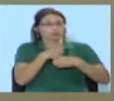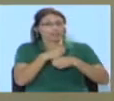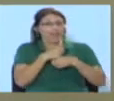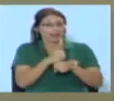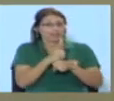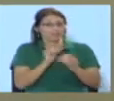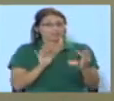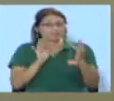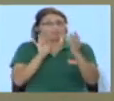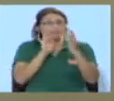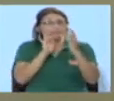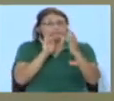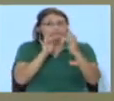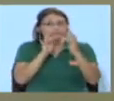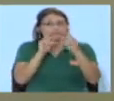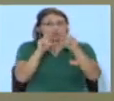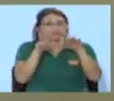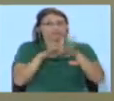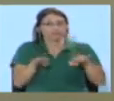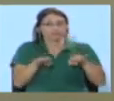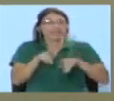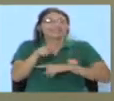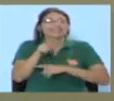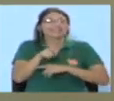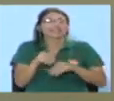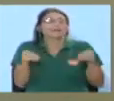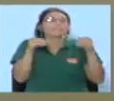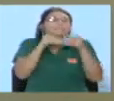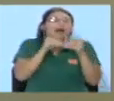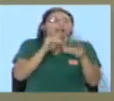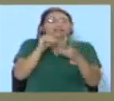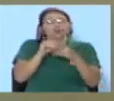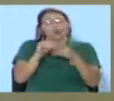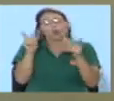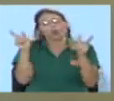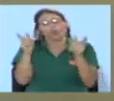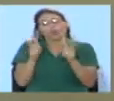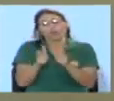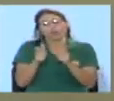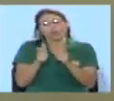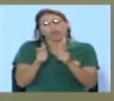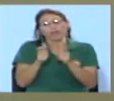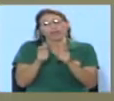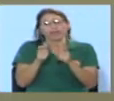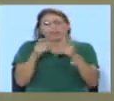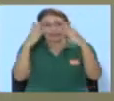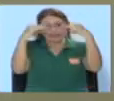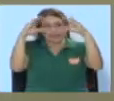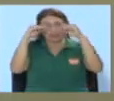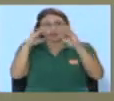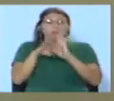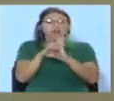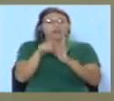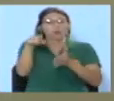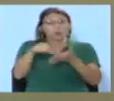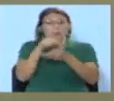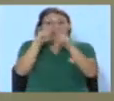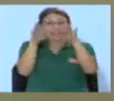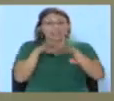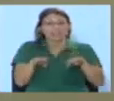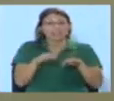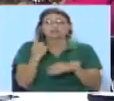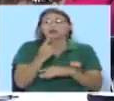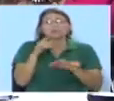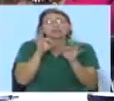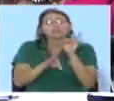de más o menos consumo de datos. Por ejemplo, cuando usted navega en una página de internet simplemente buscando información, el consumo es muy, muy